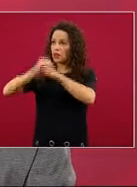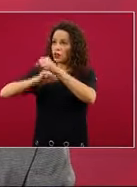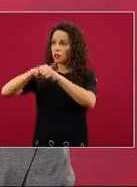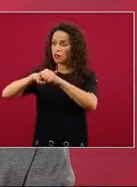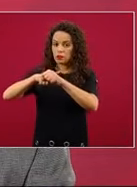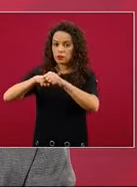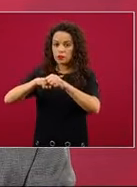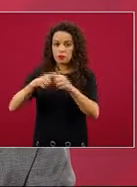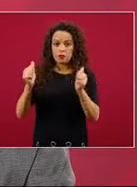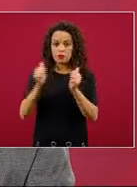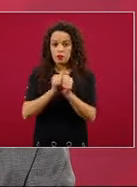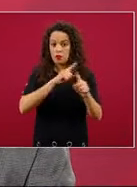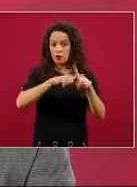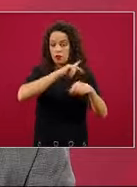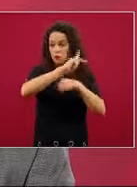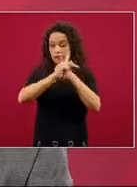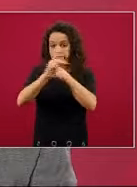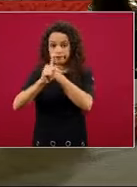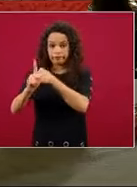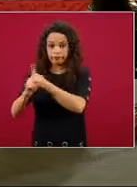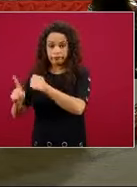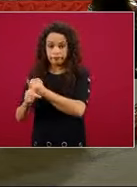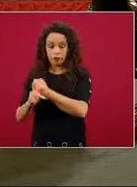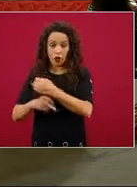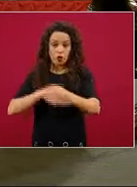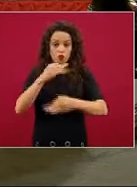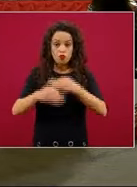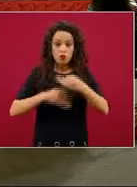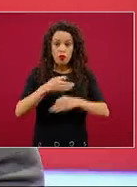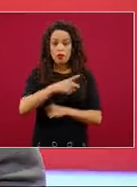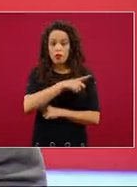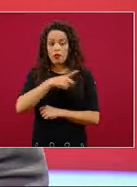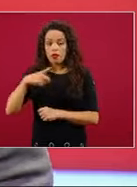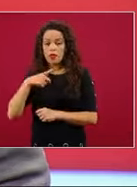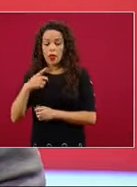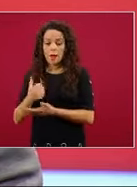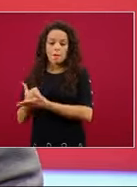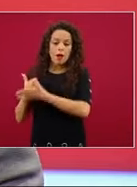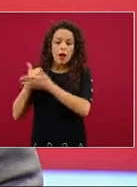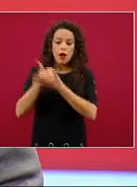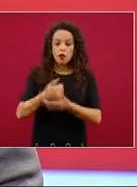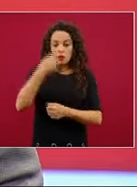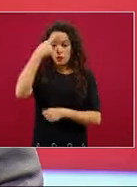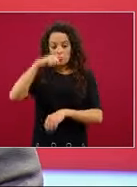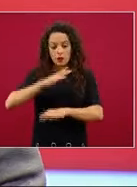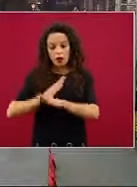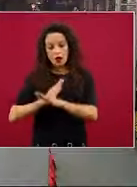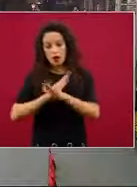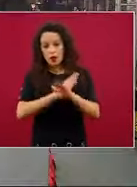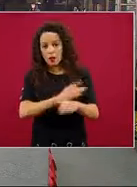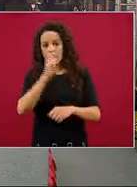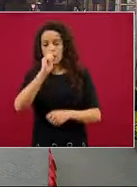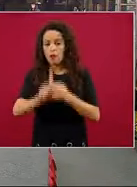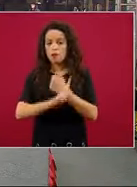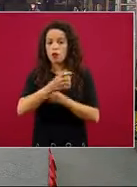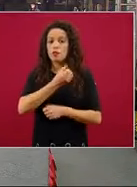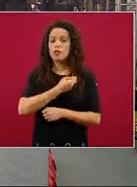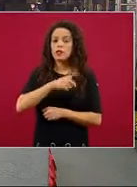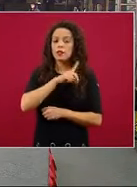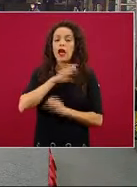estados nacionales, para que todos ayuden a contener los problemas de salud pública, por ejemplo, las